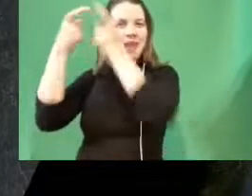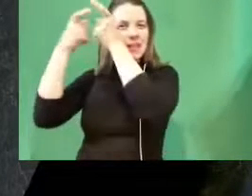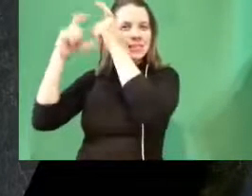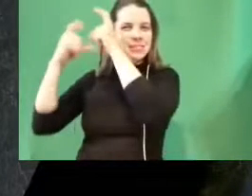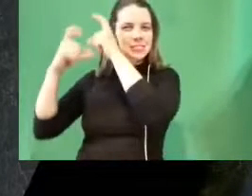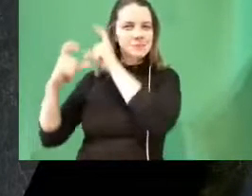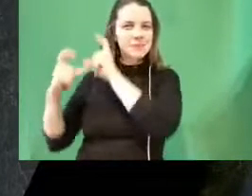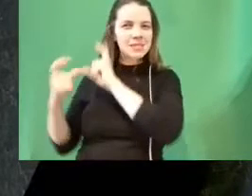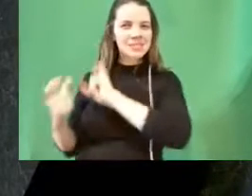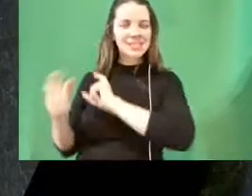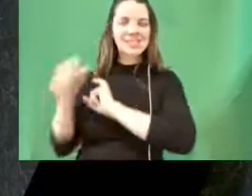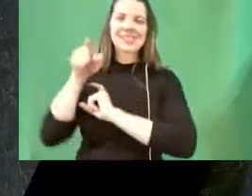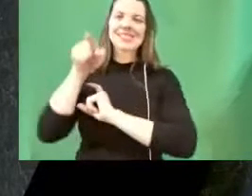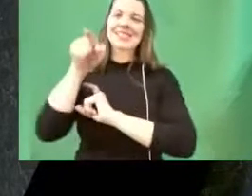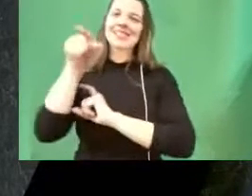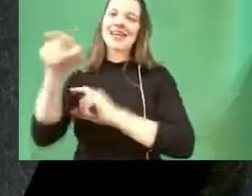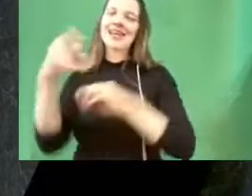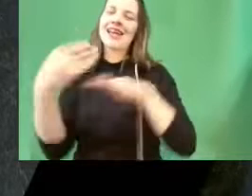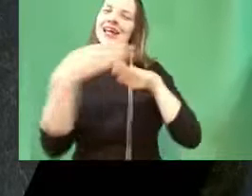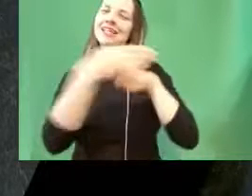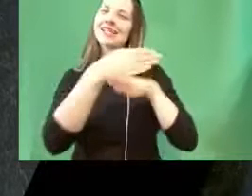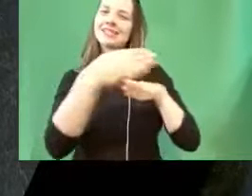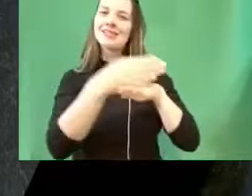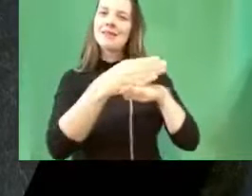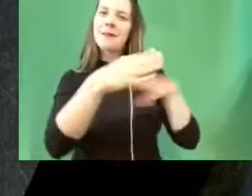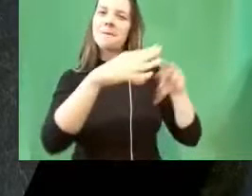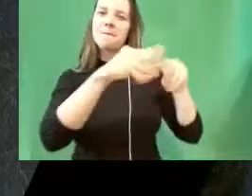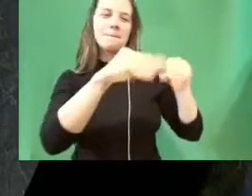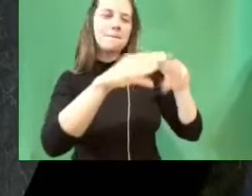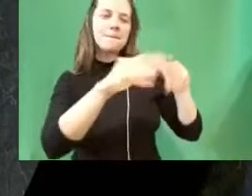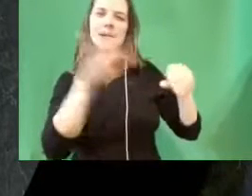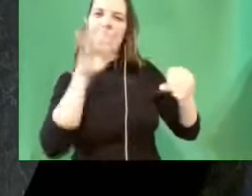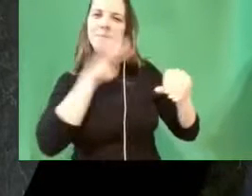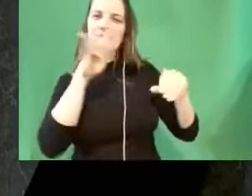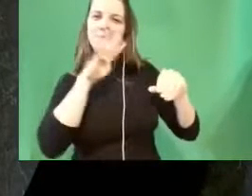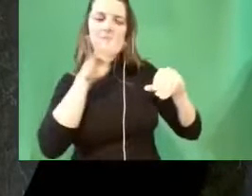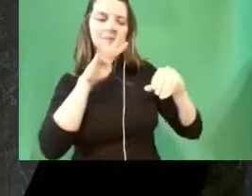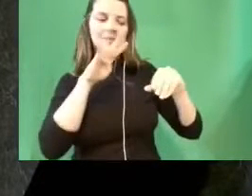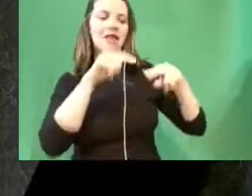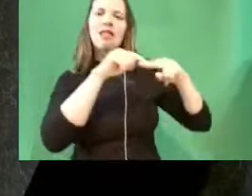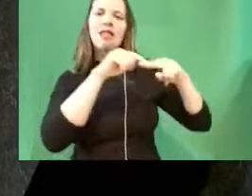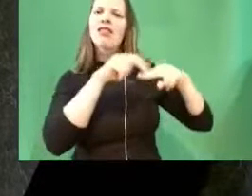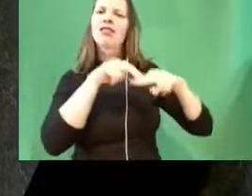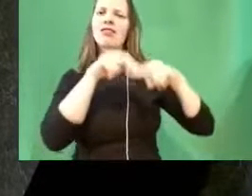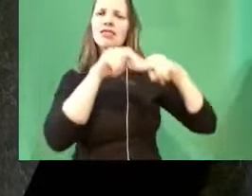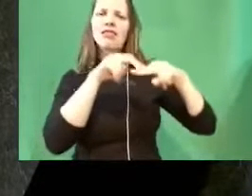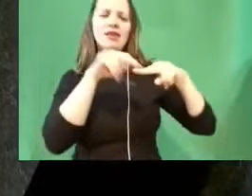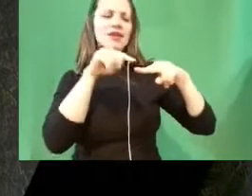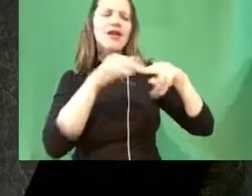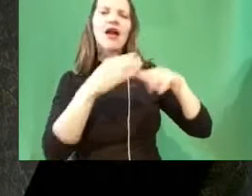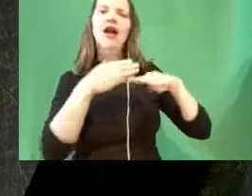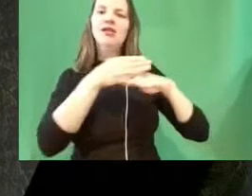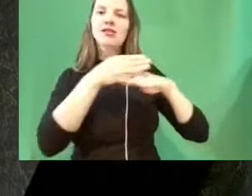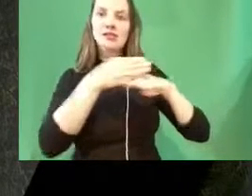inclusivo en Costa Rica, playas accesibles y surf adaptado. No sé si pueden colocarme el power.